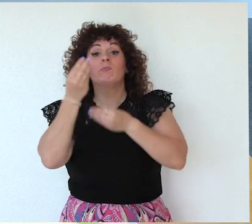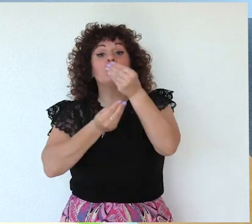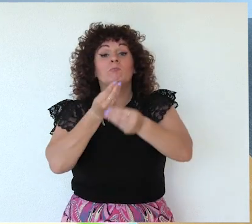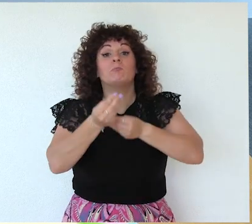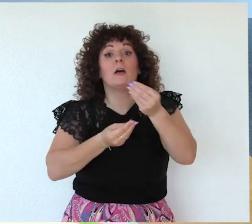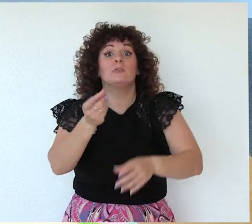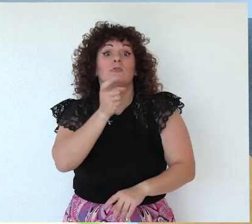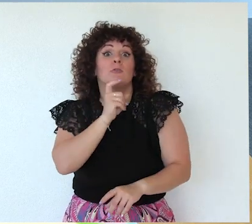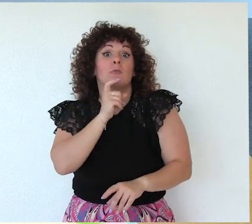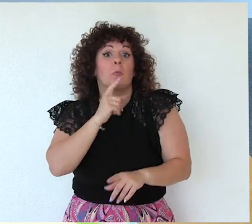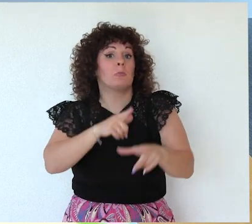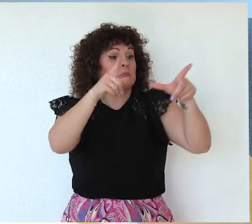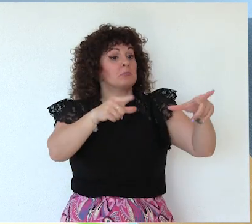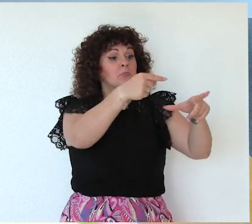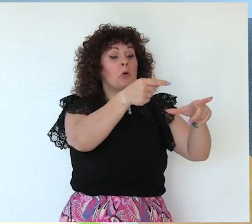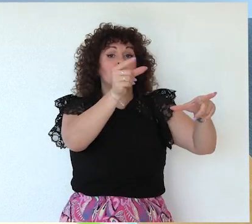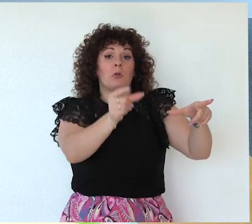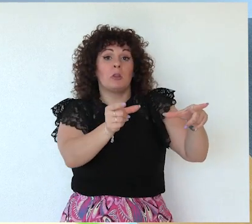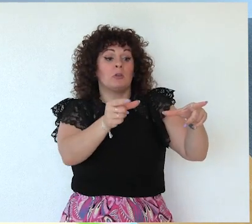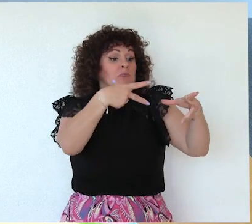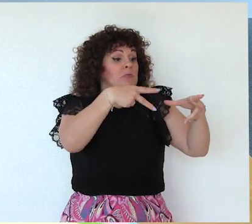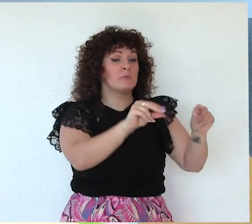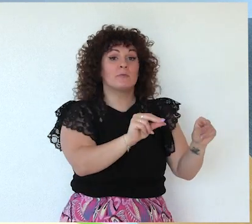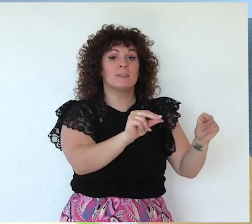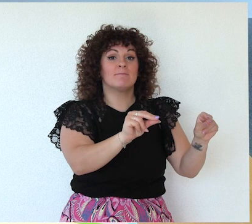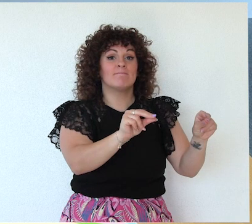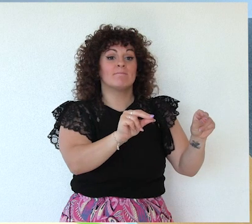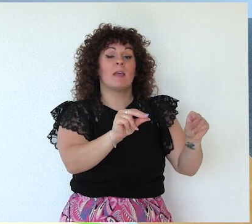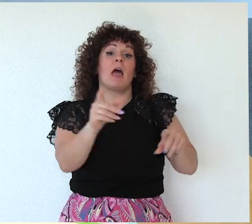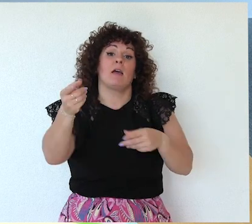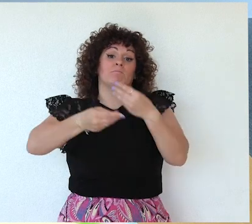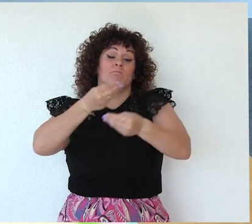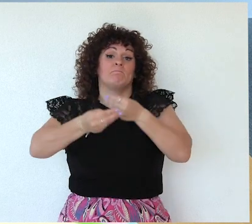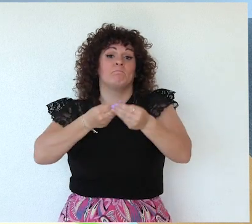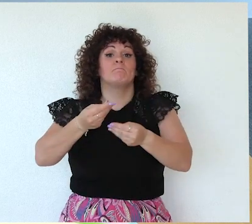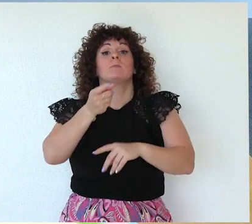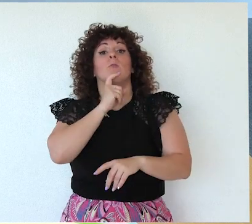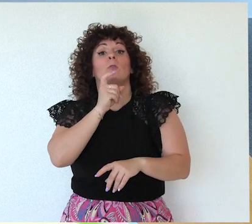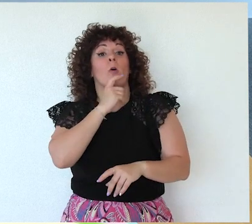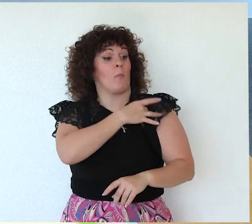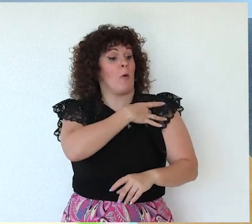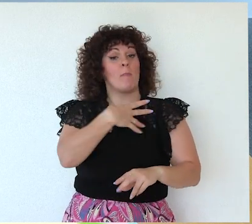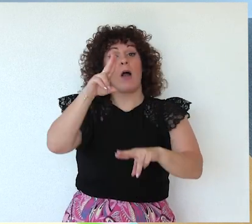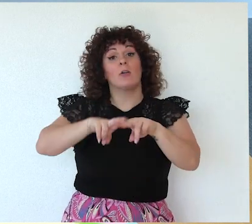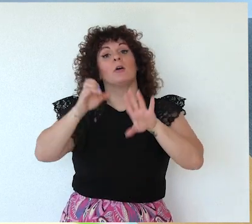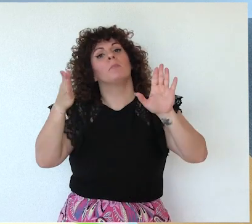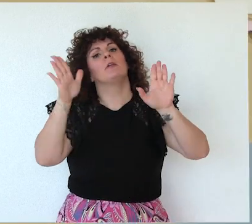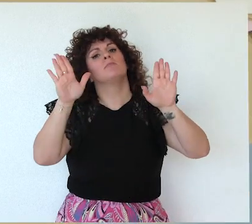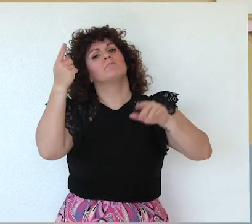realizado siguiendo la imagen. En este caso han jugado con el blanco y negro, pero también podemos emplear